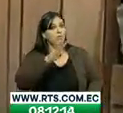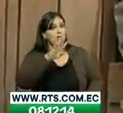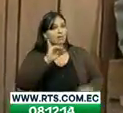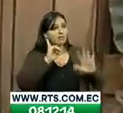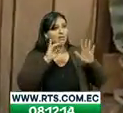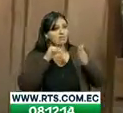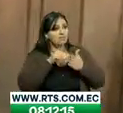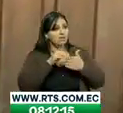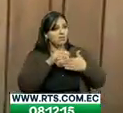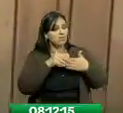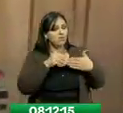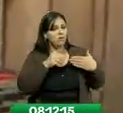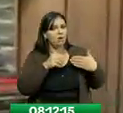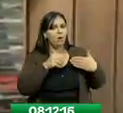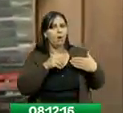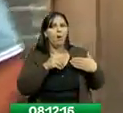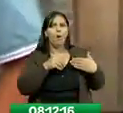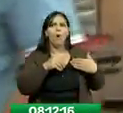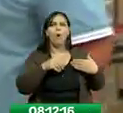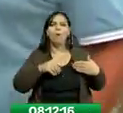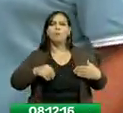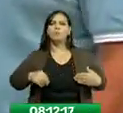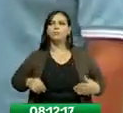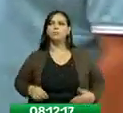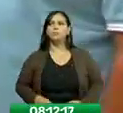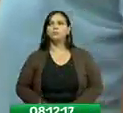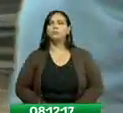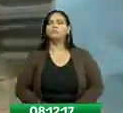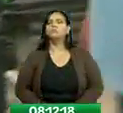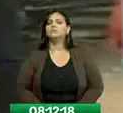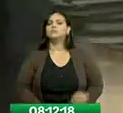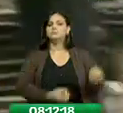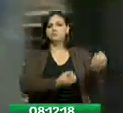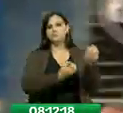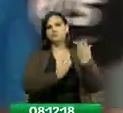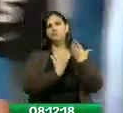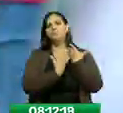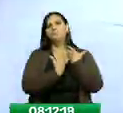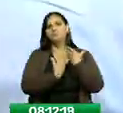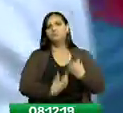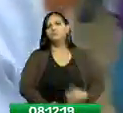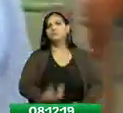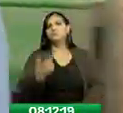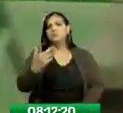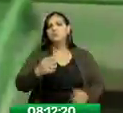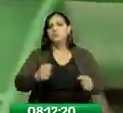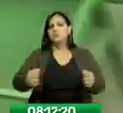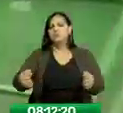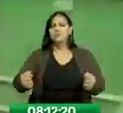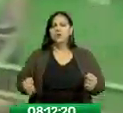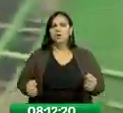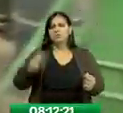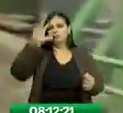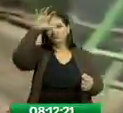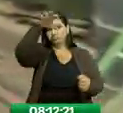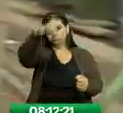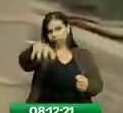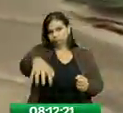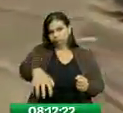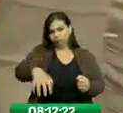acaba de manifestar lo que ustedes han escuchado la versión por parte de uno de los propietarios de estas maquinarias de estas